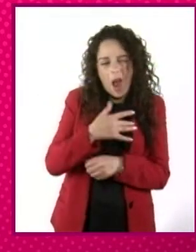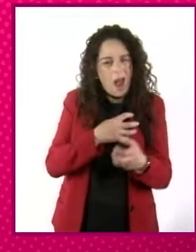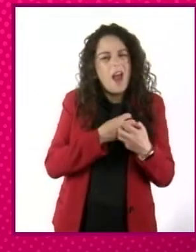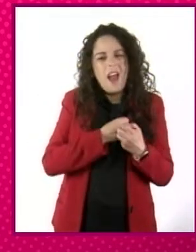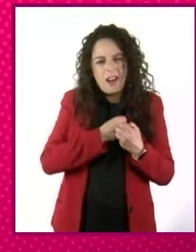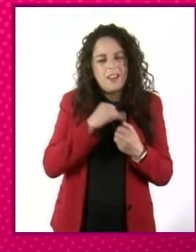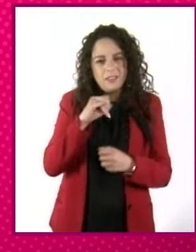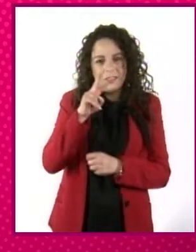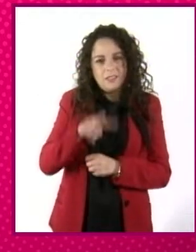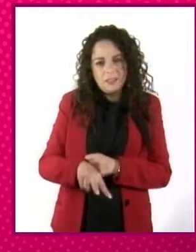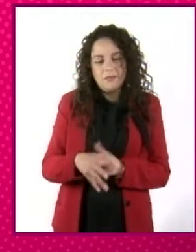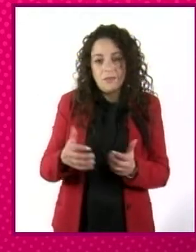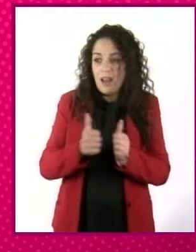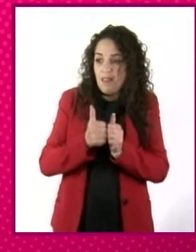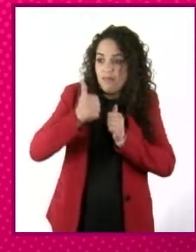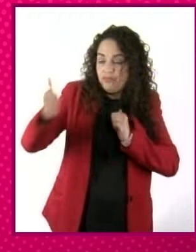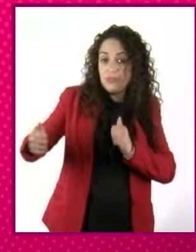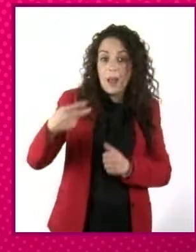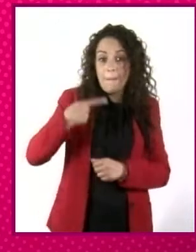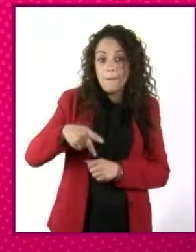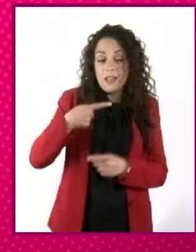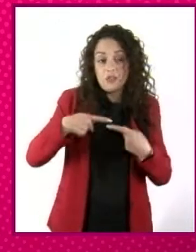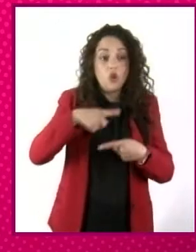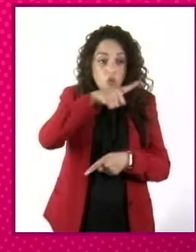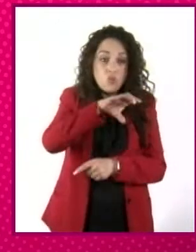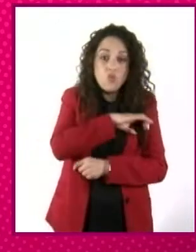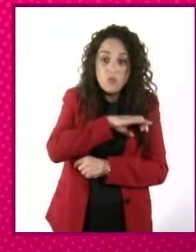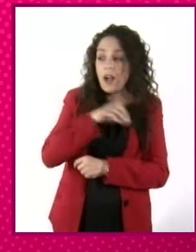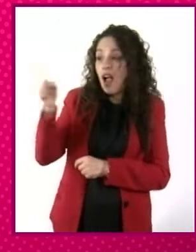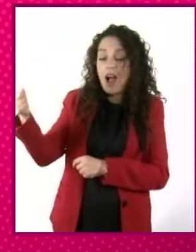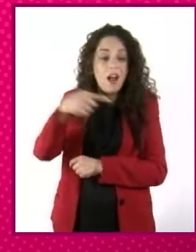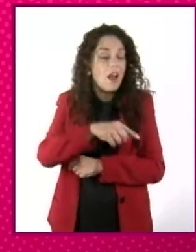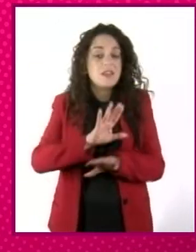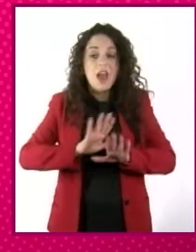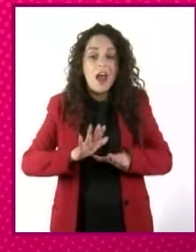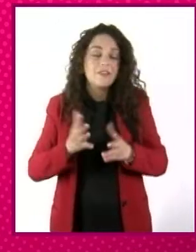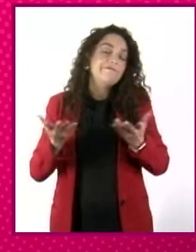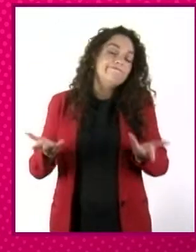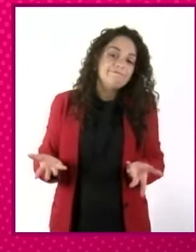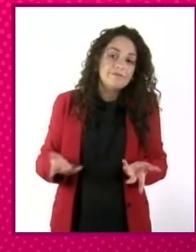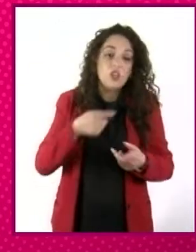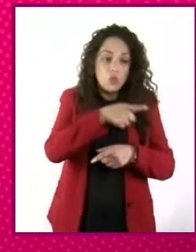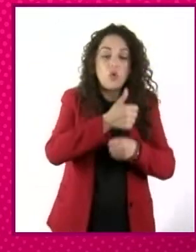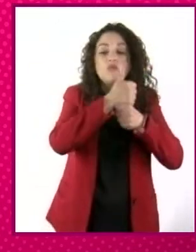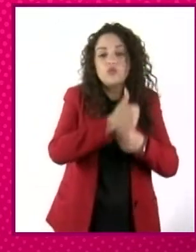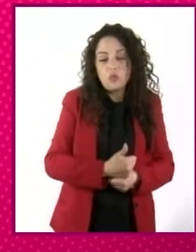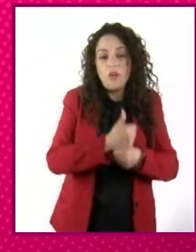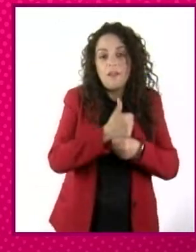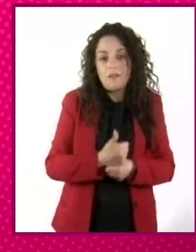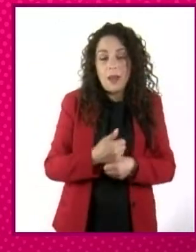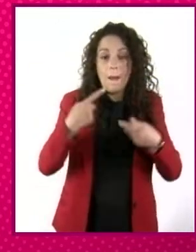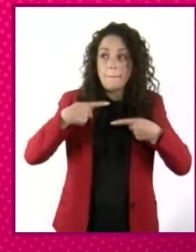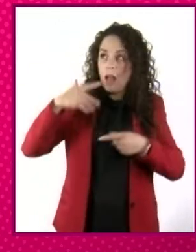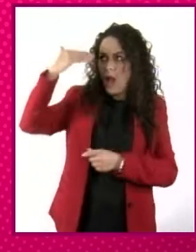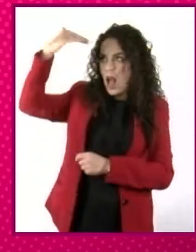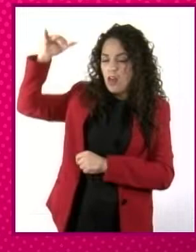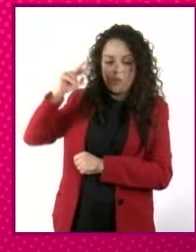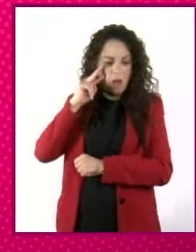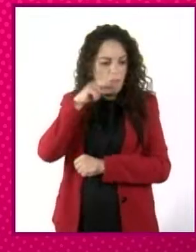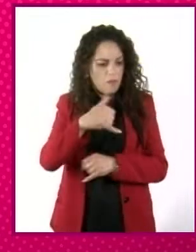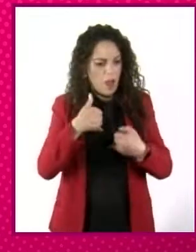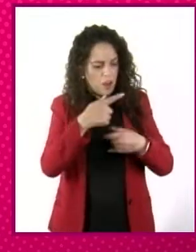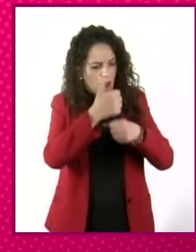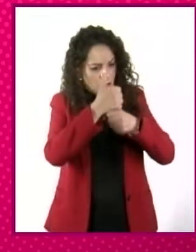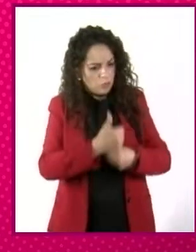también, y es importante también que yo creo que las personas adultas, cuando ven a un adolescente que está sufriendo